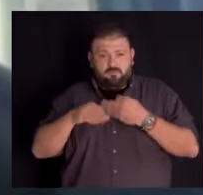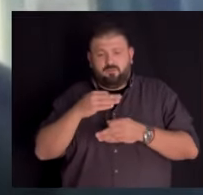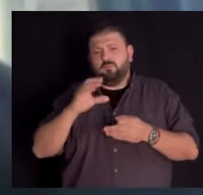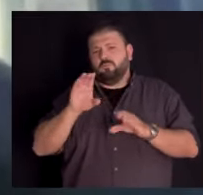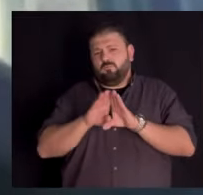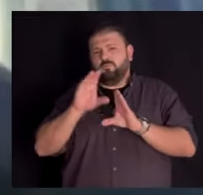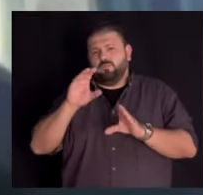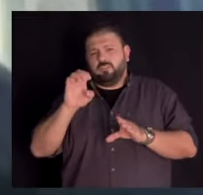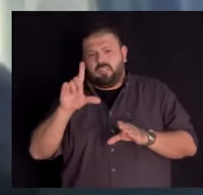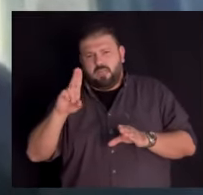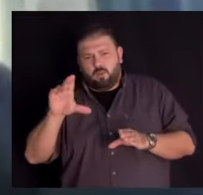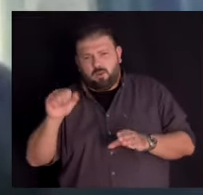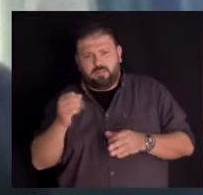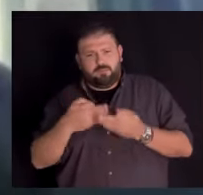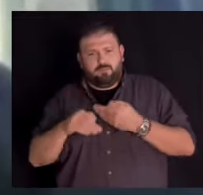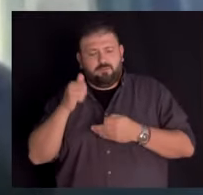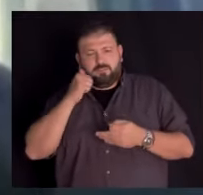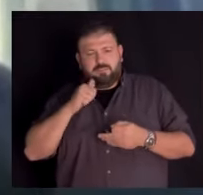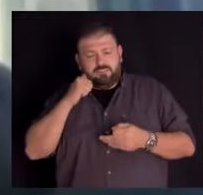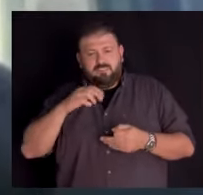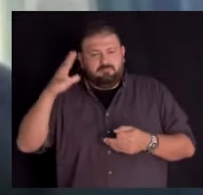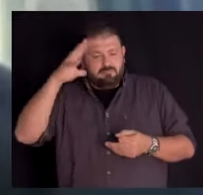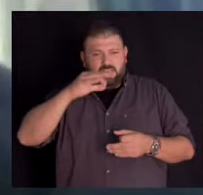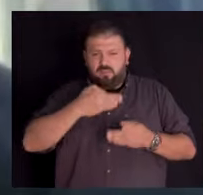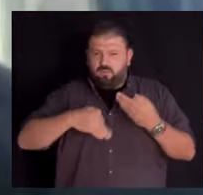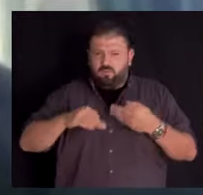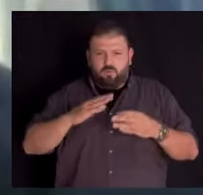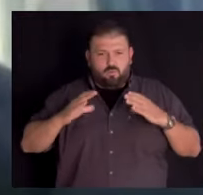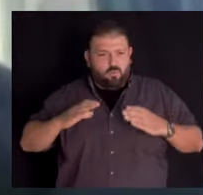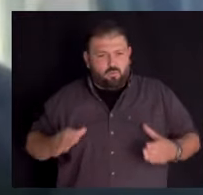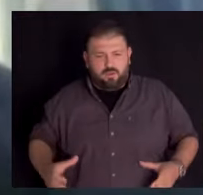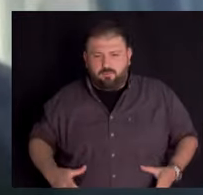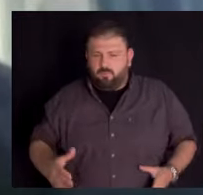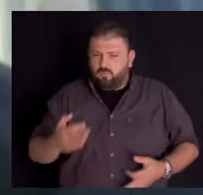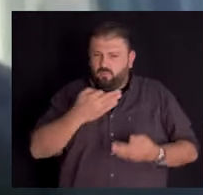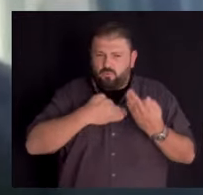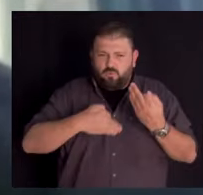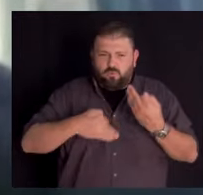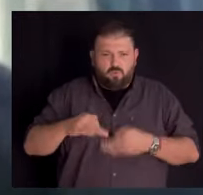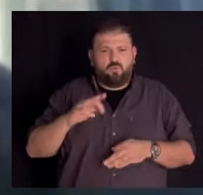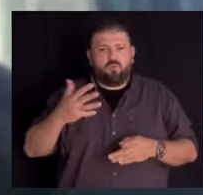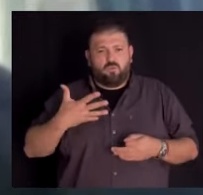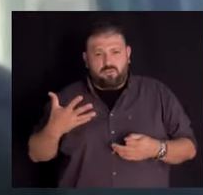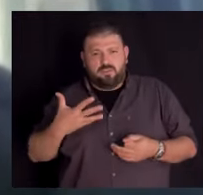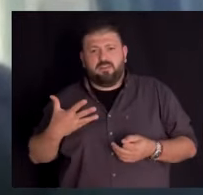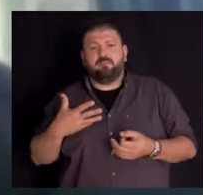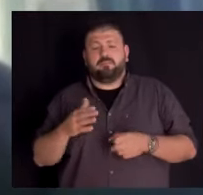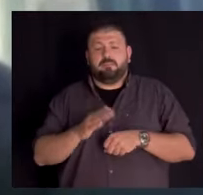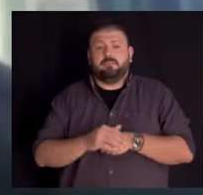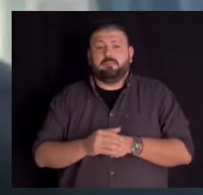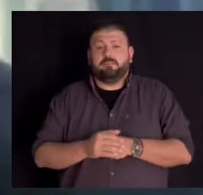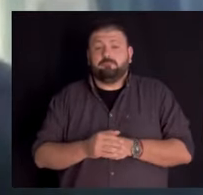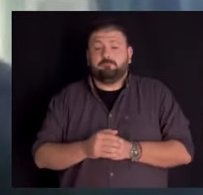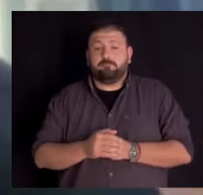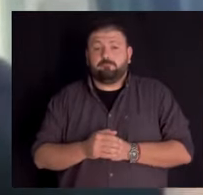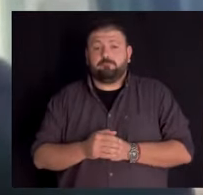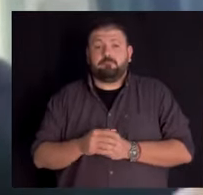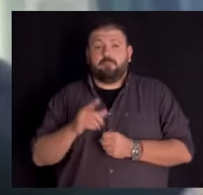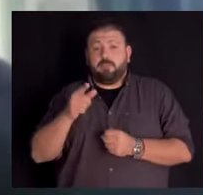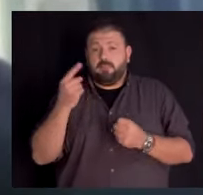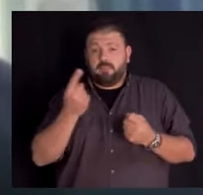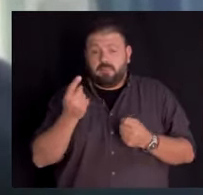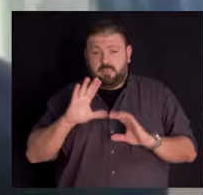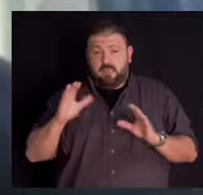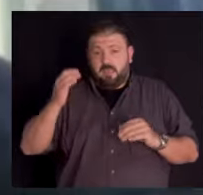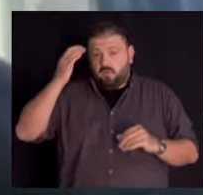cuerpo, principalmente en el aparato digestivo. Eso yo lo aprendí de mi esposa, la licenciada Marta Alemán, ¿sí? Que se